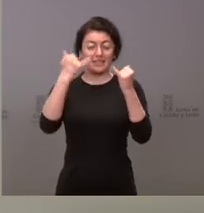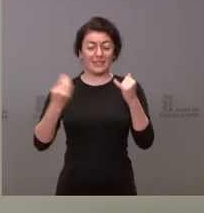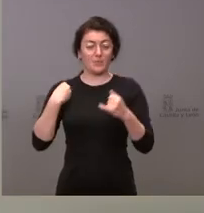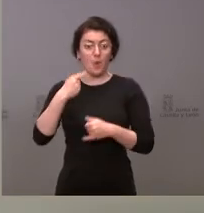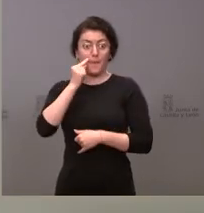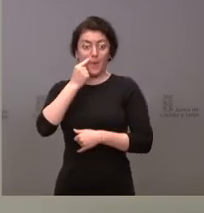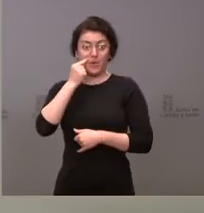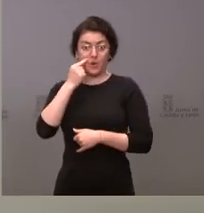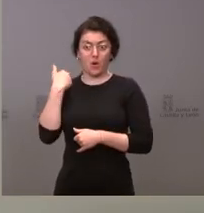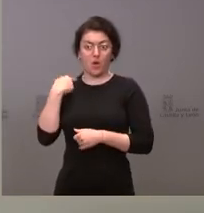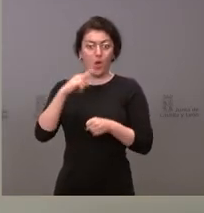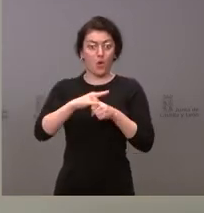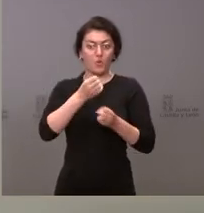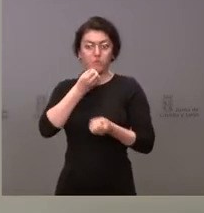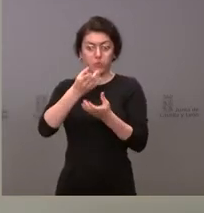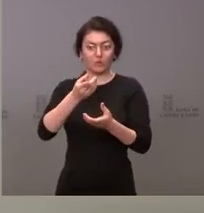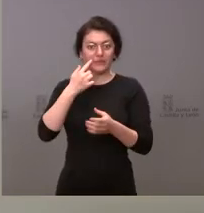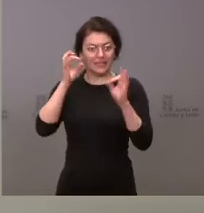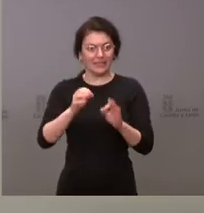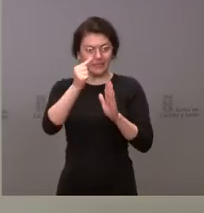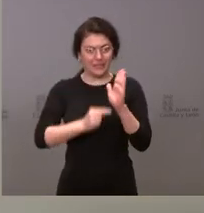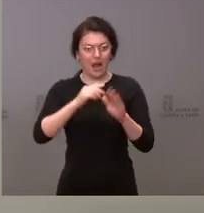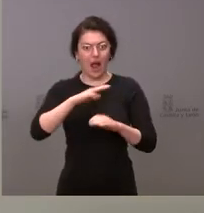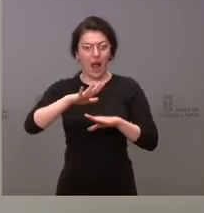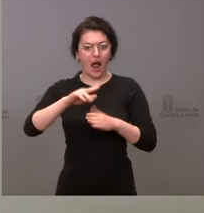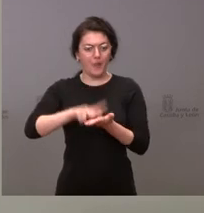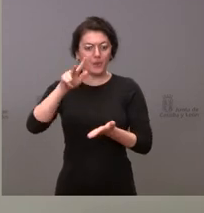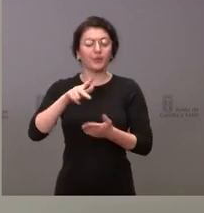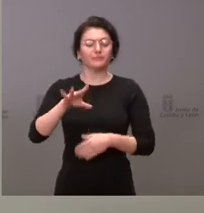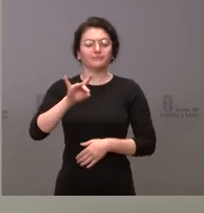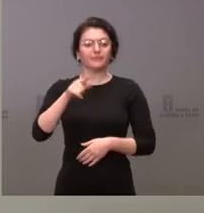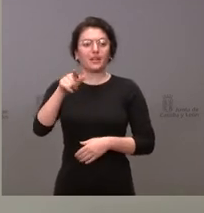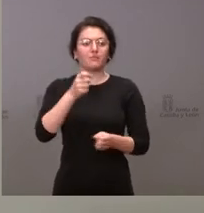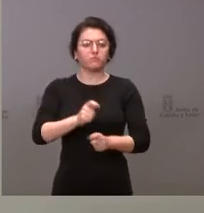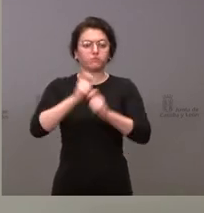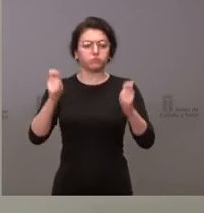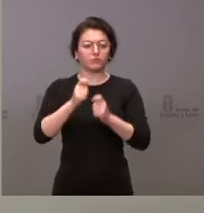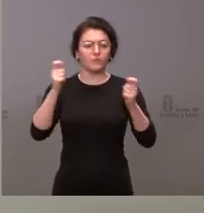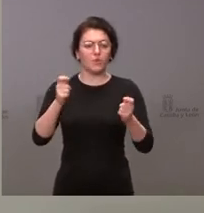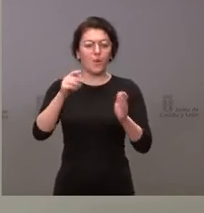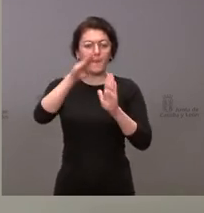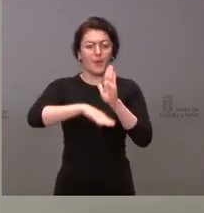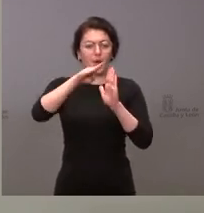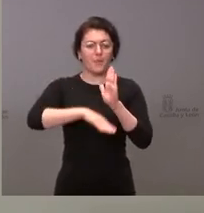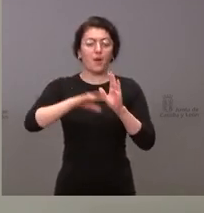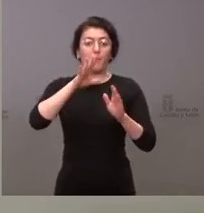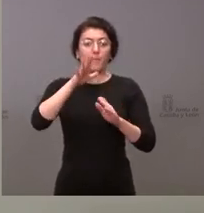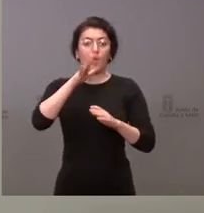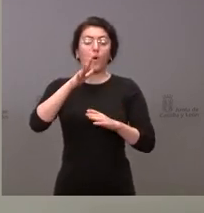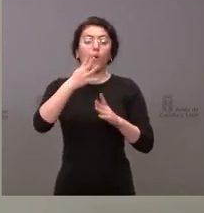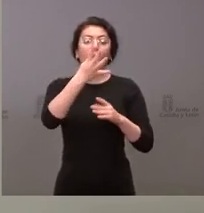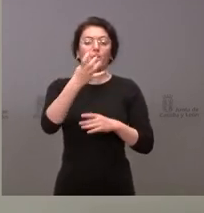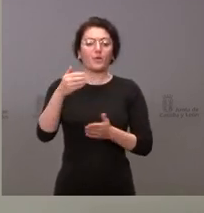es y él anunció un programa por más de 400 millones de euros y además con un conjunto de medidas